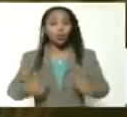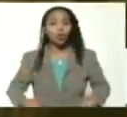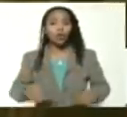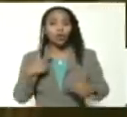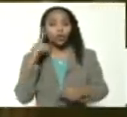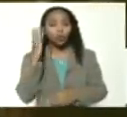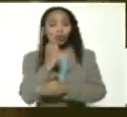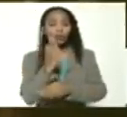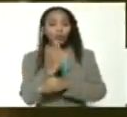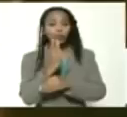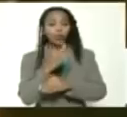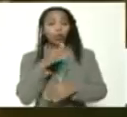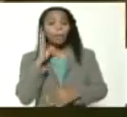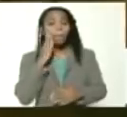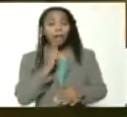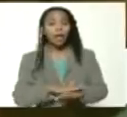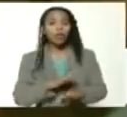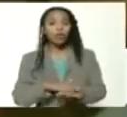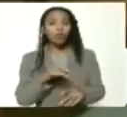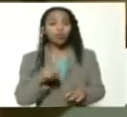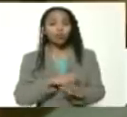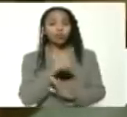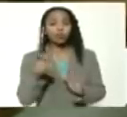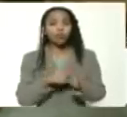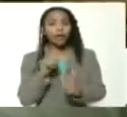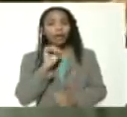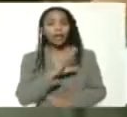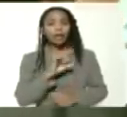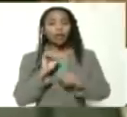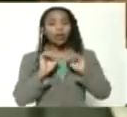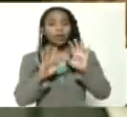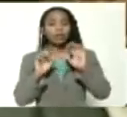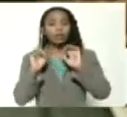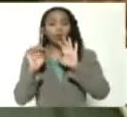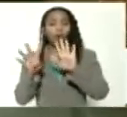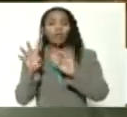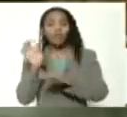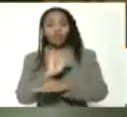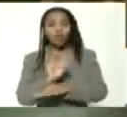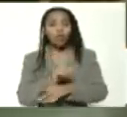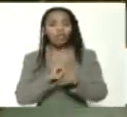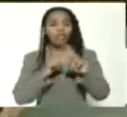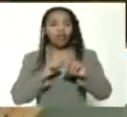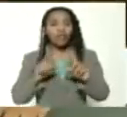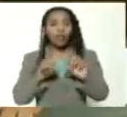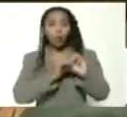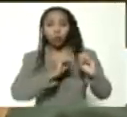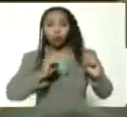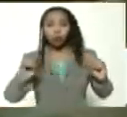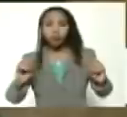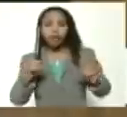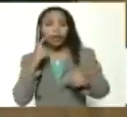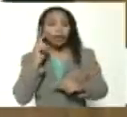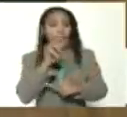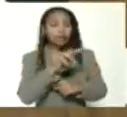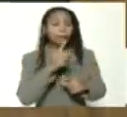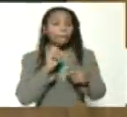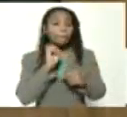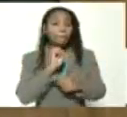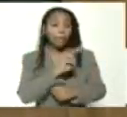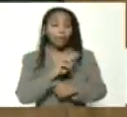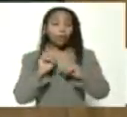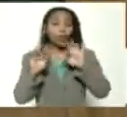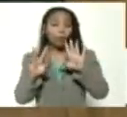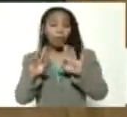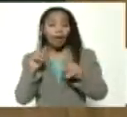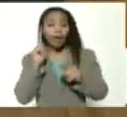aprehendidos en estos delitos un total de 519 funcionarios de distintos organismos y 29 particulares asociados